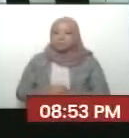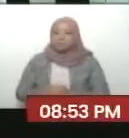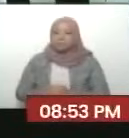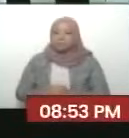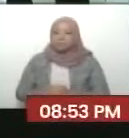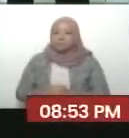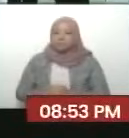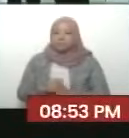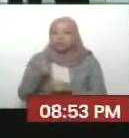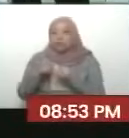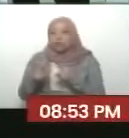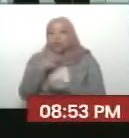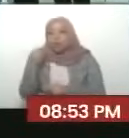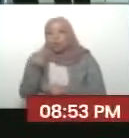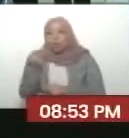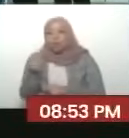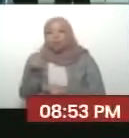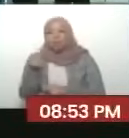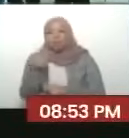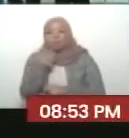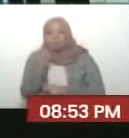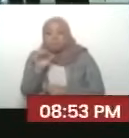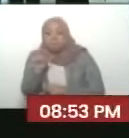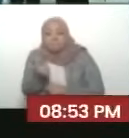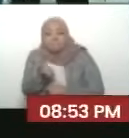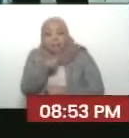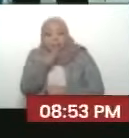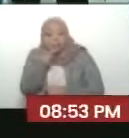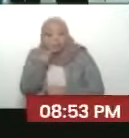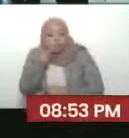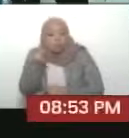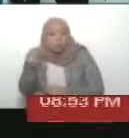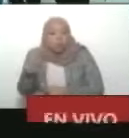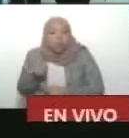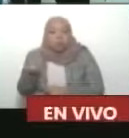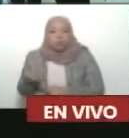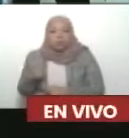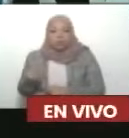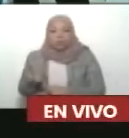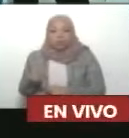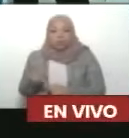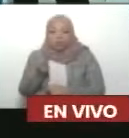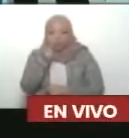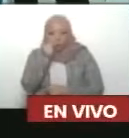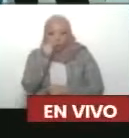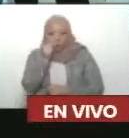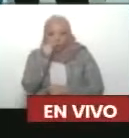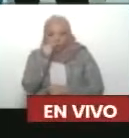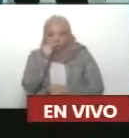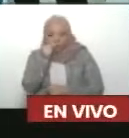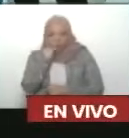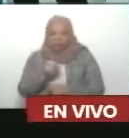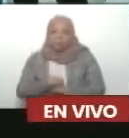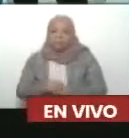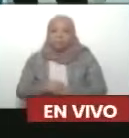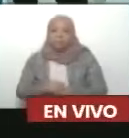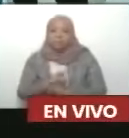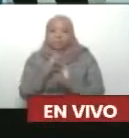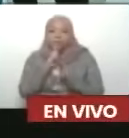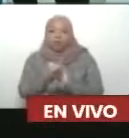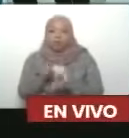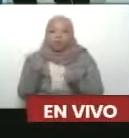a otro joven, pero más jovencito. Y entonces este jovencito es capaz de